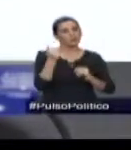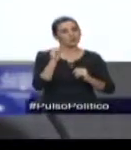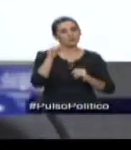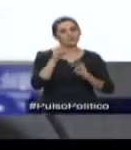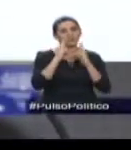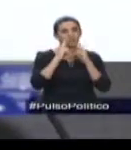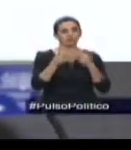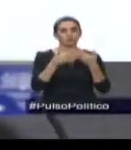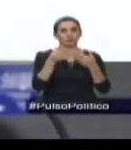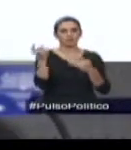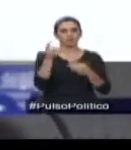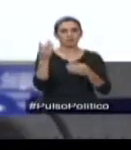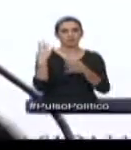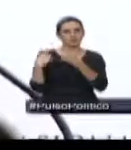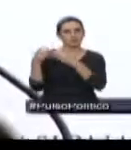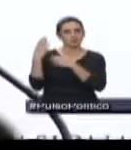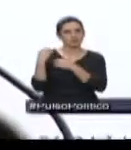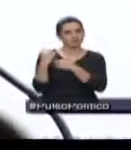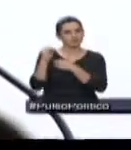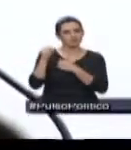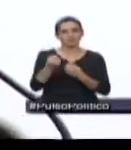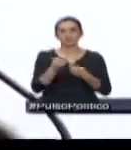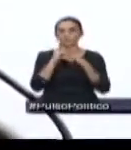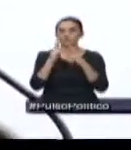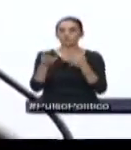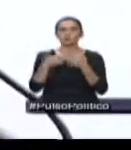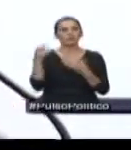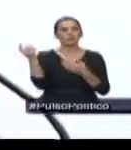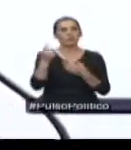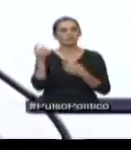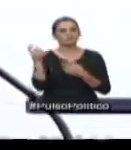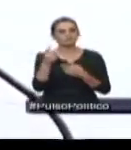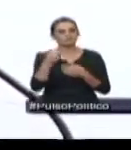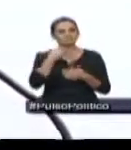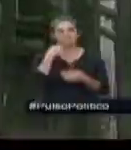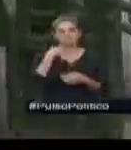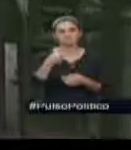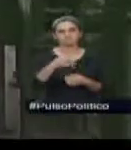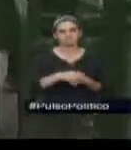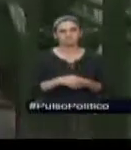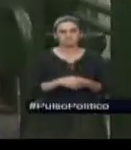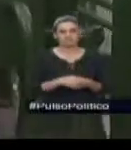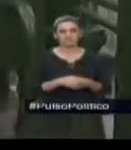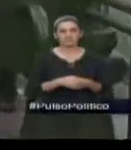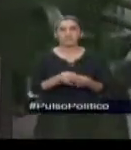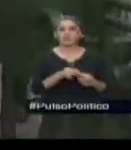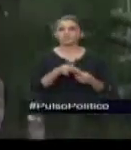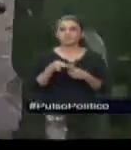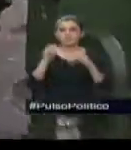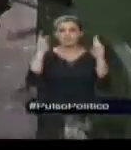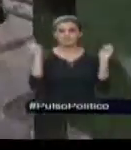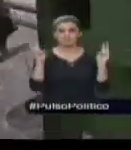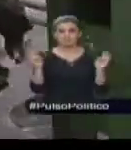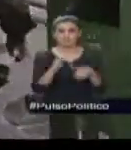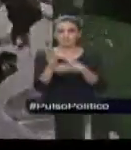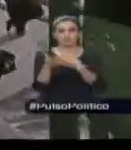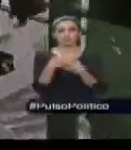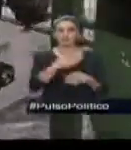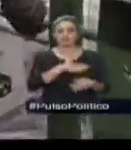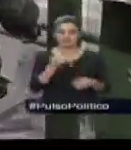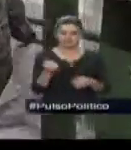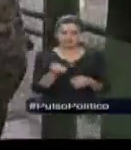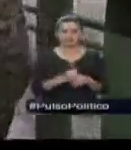las necesidades de la historia si es que responde a las necesidades de los vuelos entre los principales temas de la propuesta están